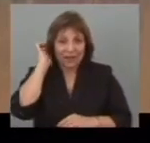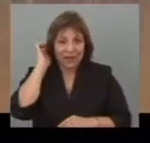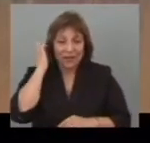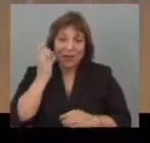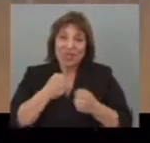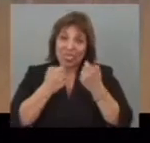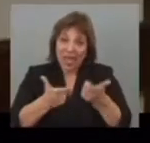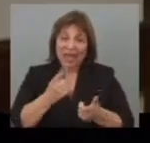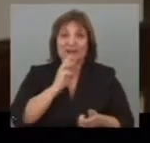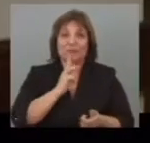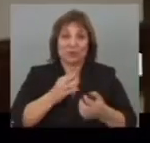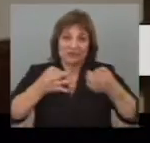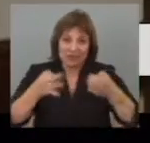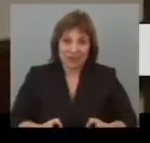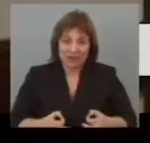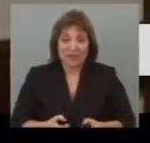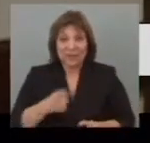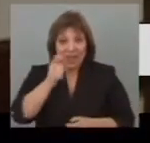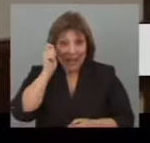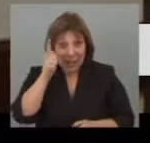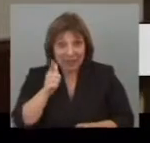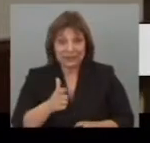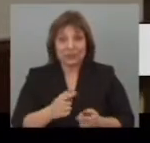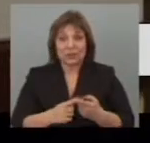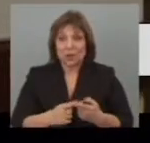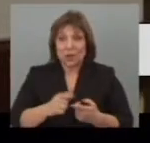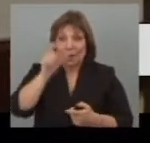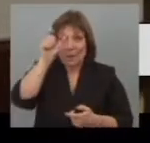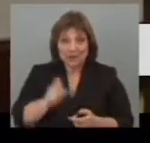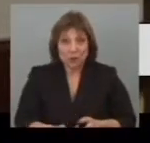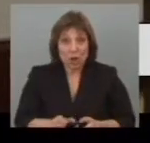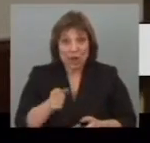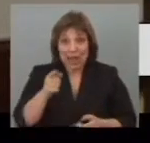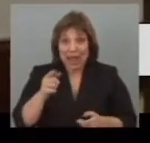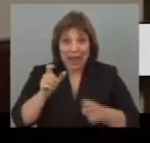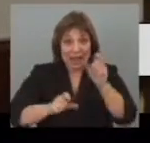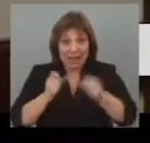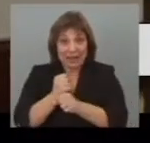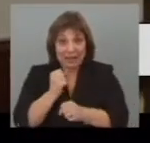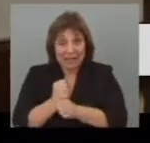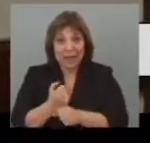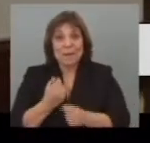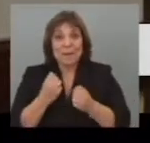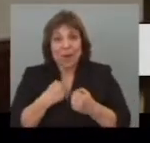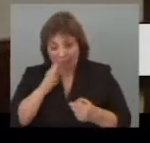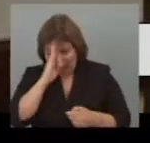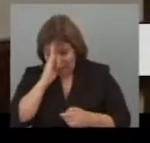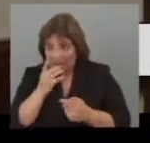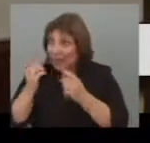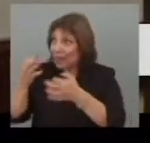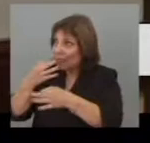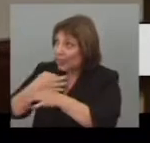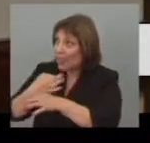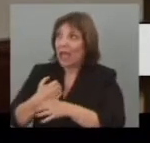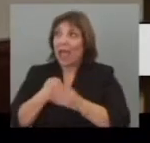respuesta adecuada. La capacitación de un personal para poder comprender con qué tipo de situación está tratando y